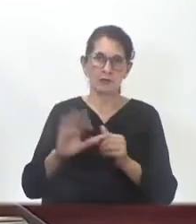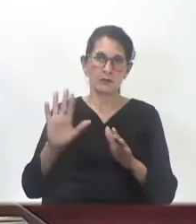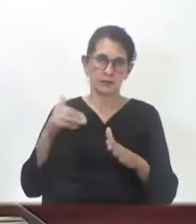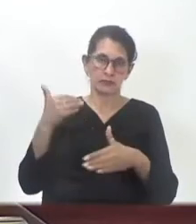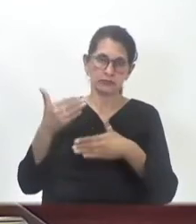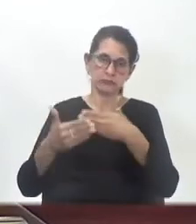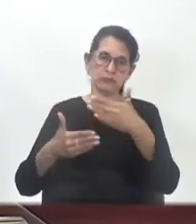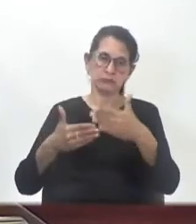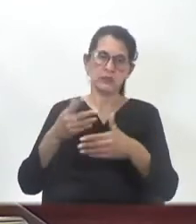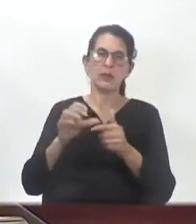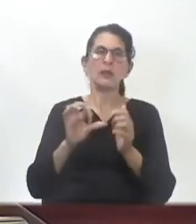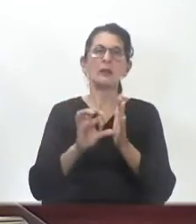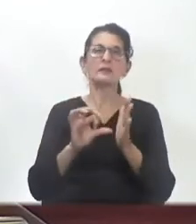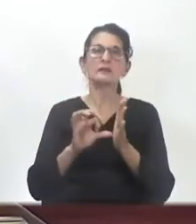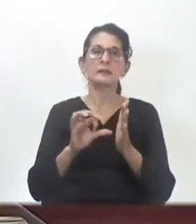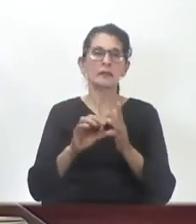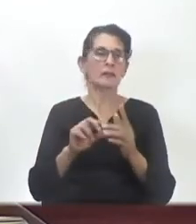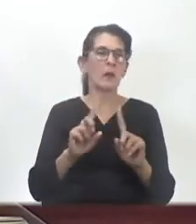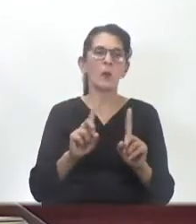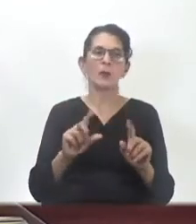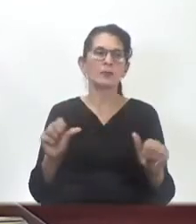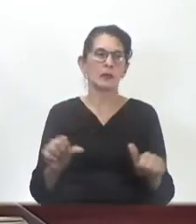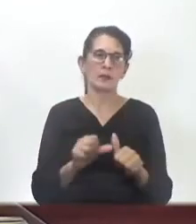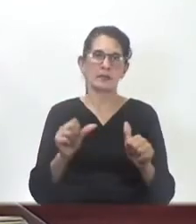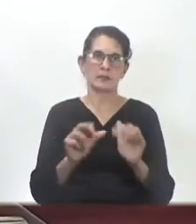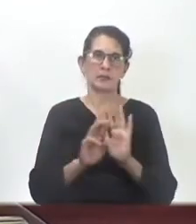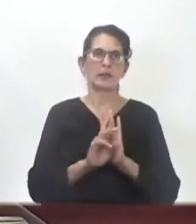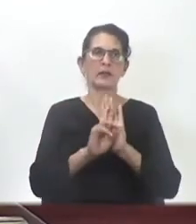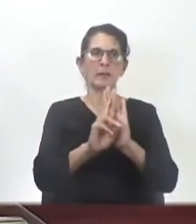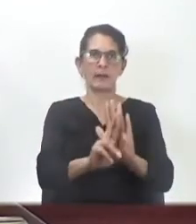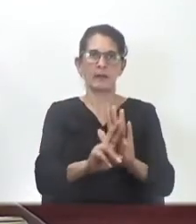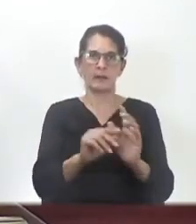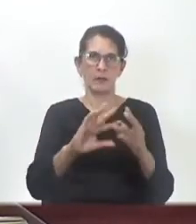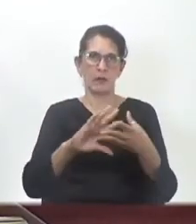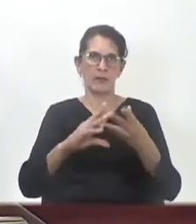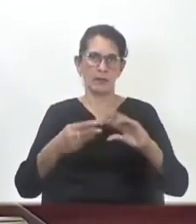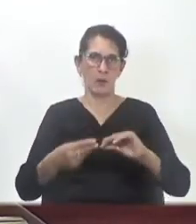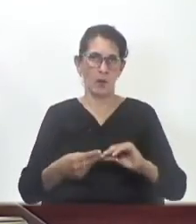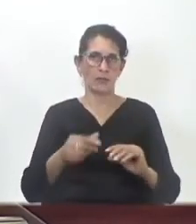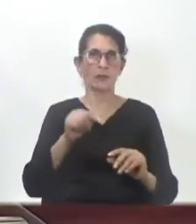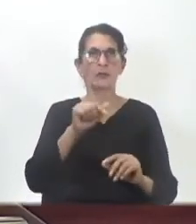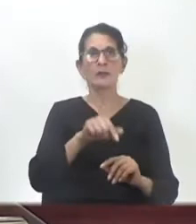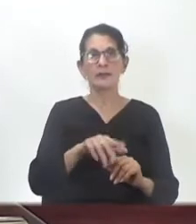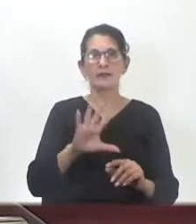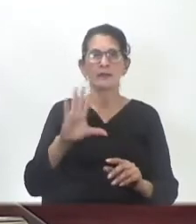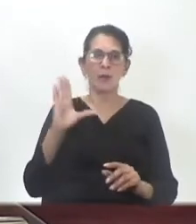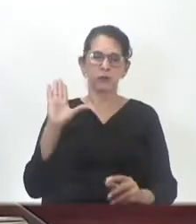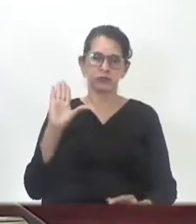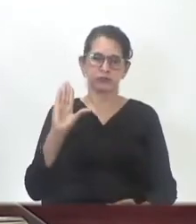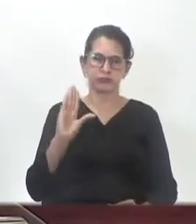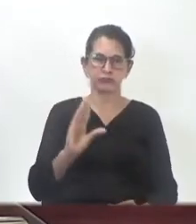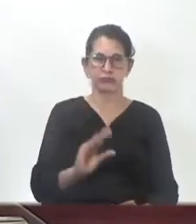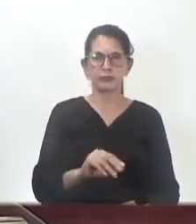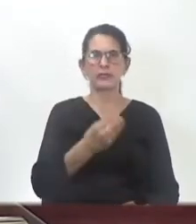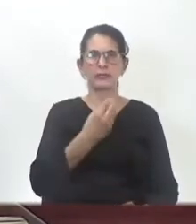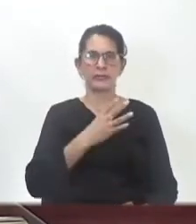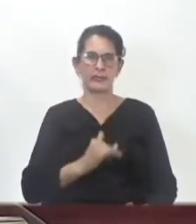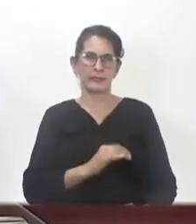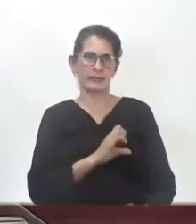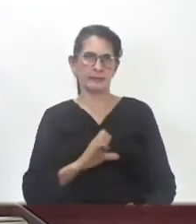que el sistema no estaba siendo respaldado adecuadamente. Vemos que el sistema era una carencia que tenía el